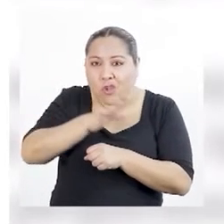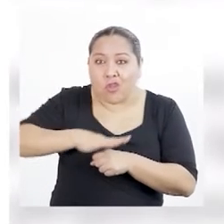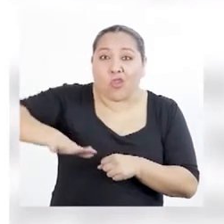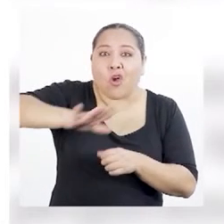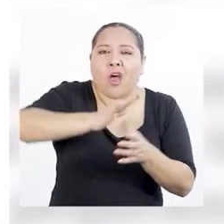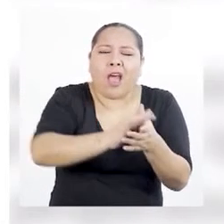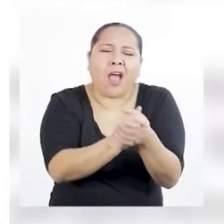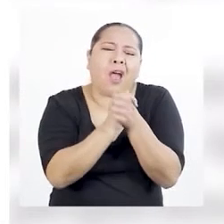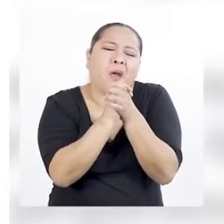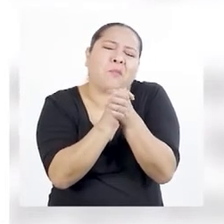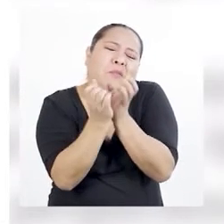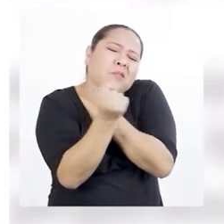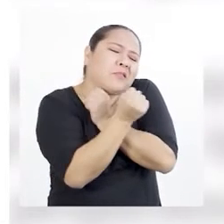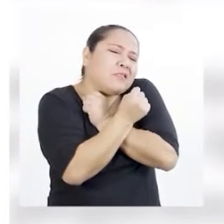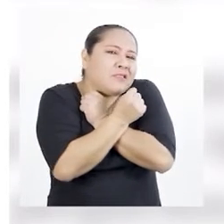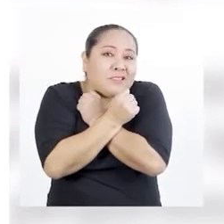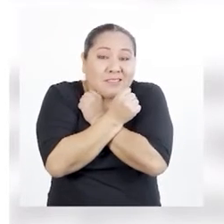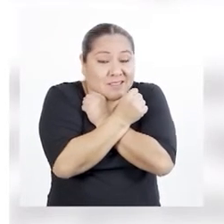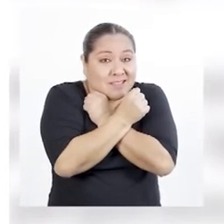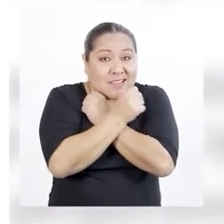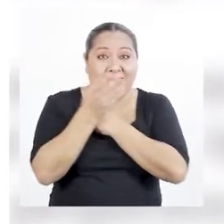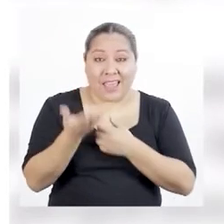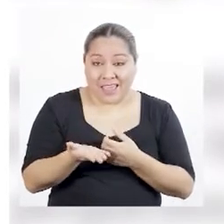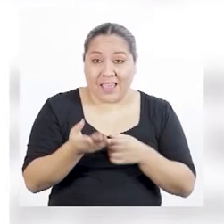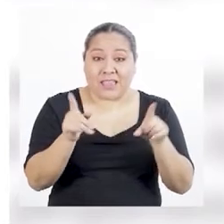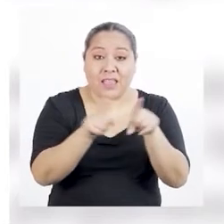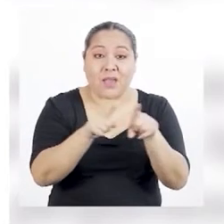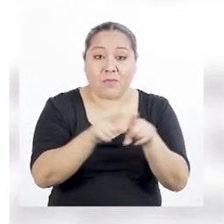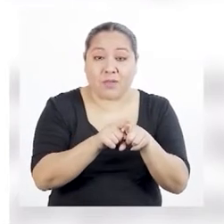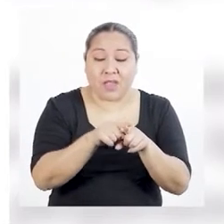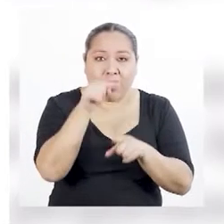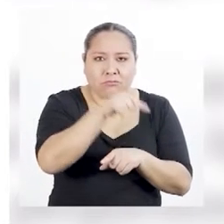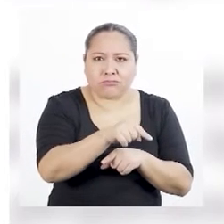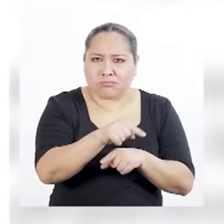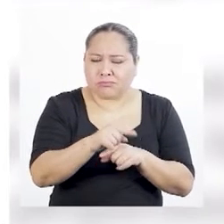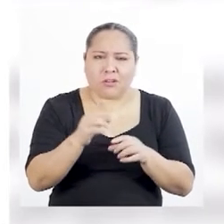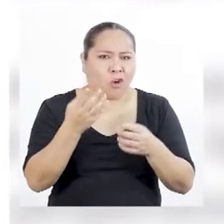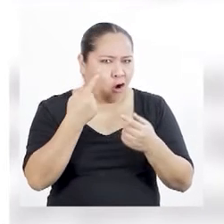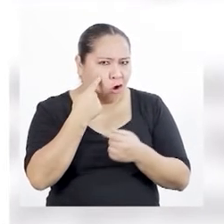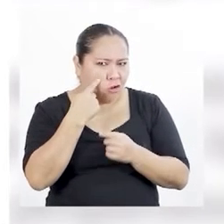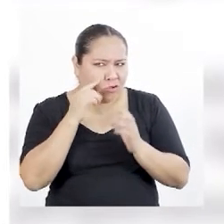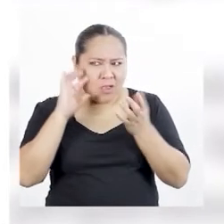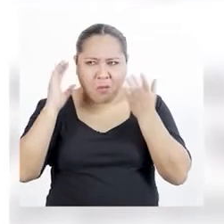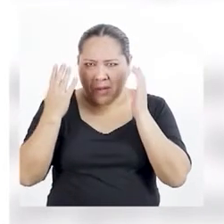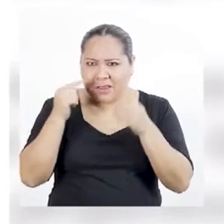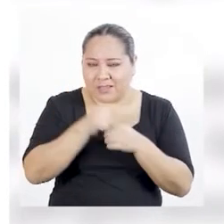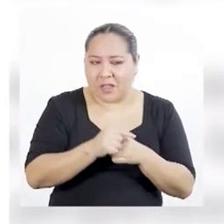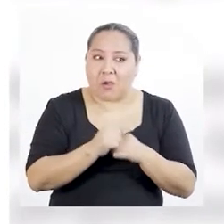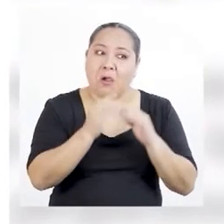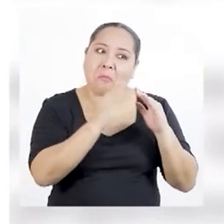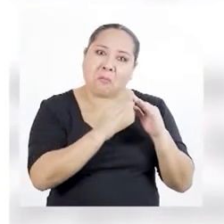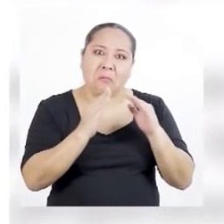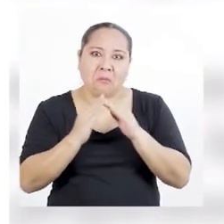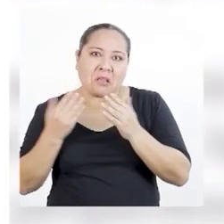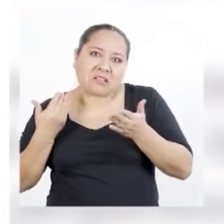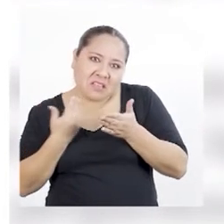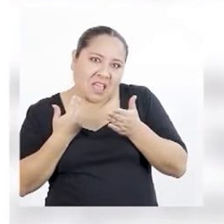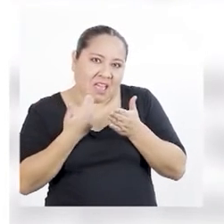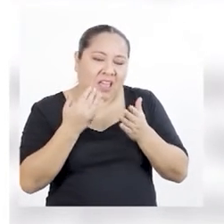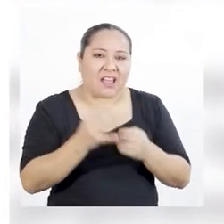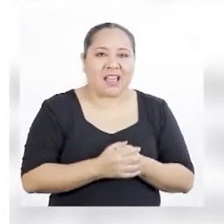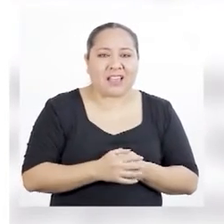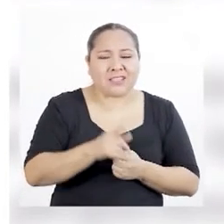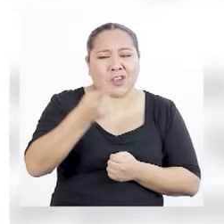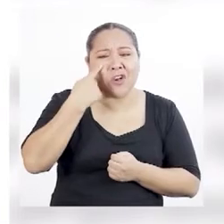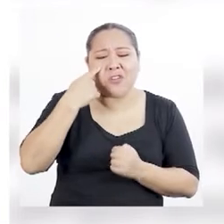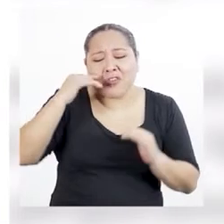eran amigos muy queridos. Además, tenían mucho en común. Vivían en el mismo barrio y